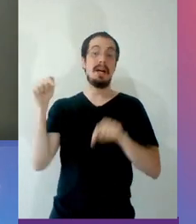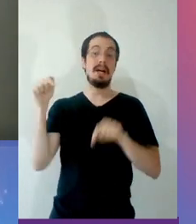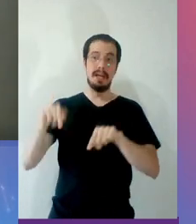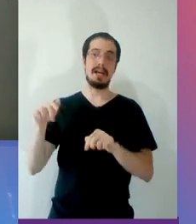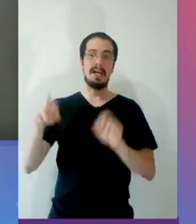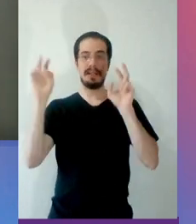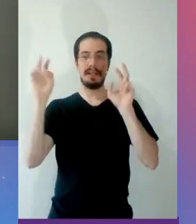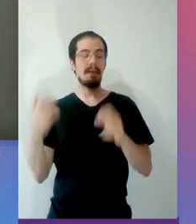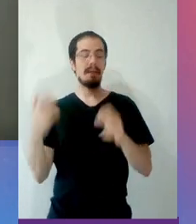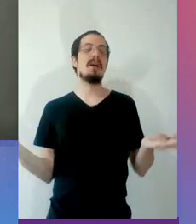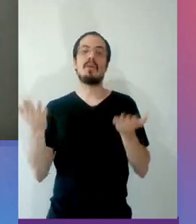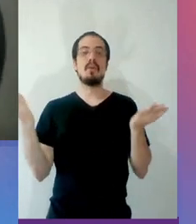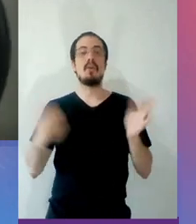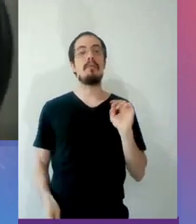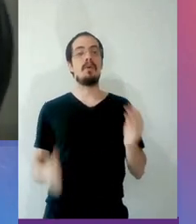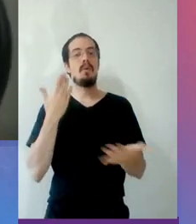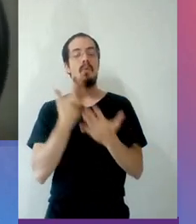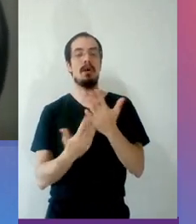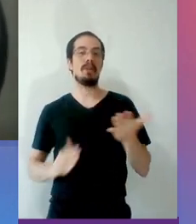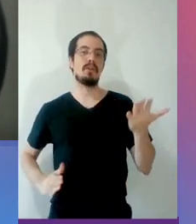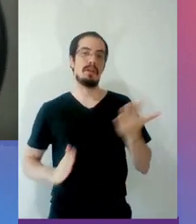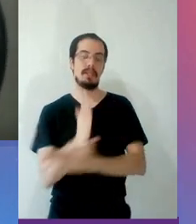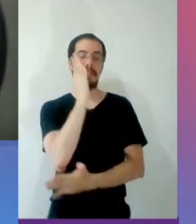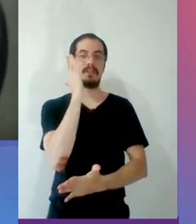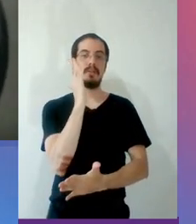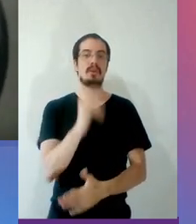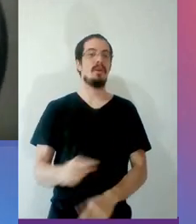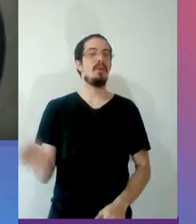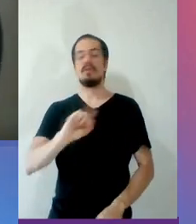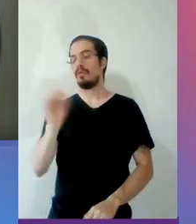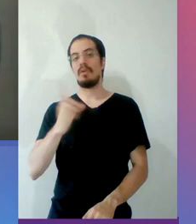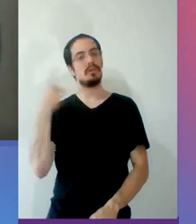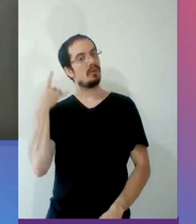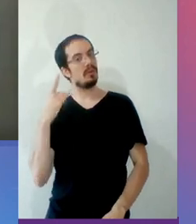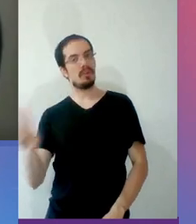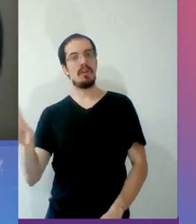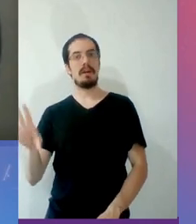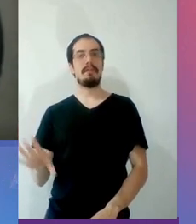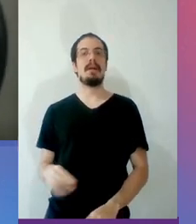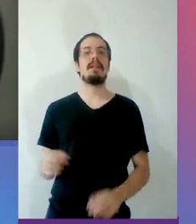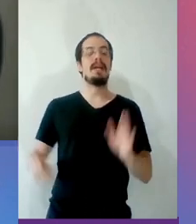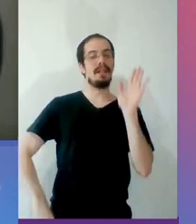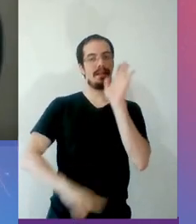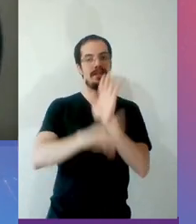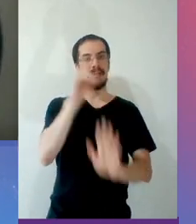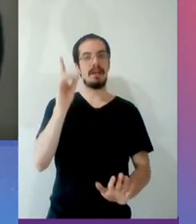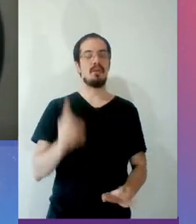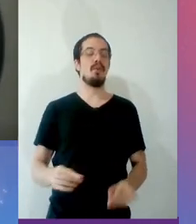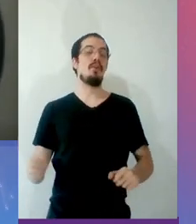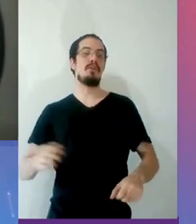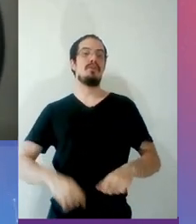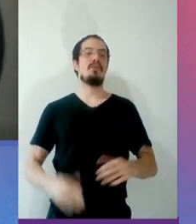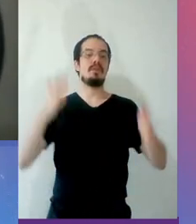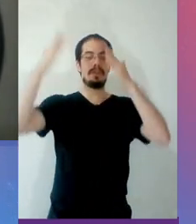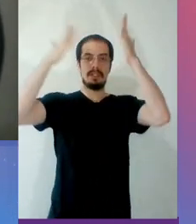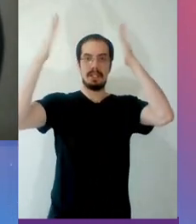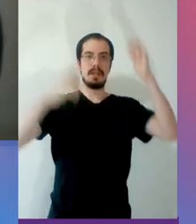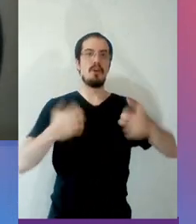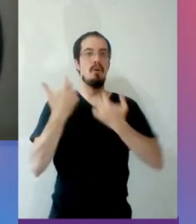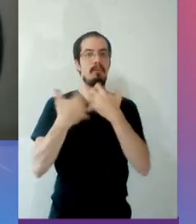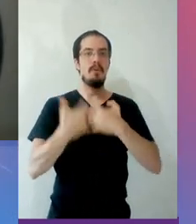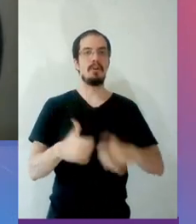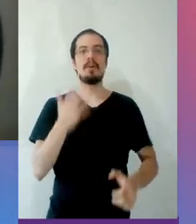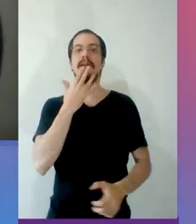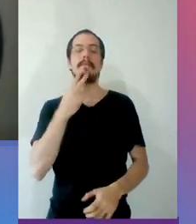todo el programa no apuntaba solo al desarrollo psicomotor y cognitivo, sino que justo a lo que decía